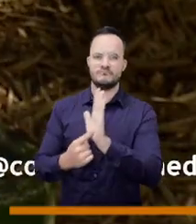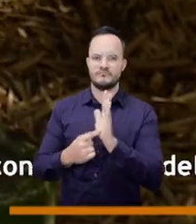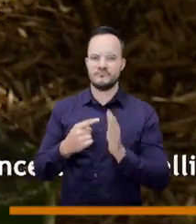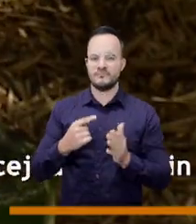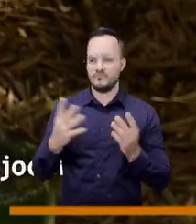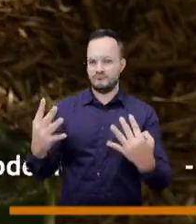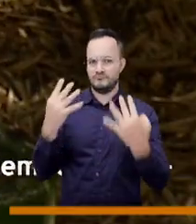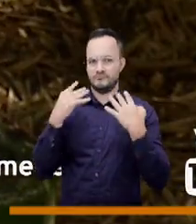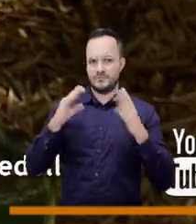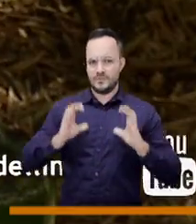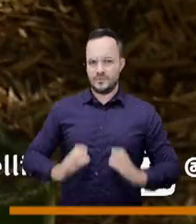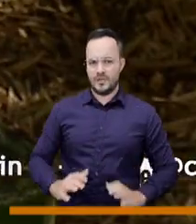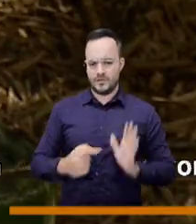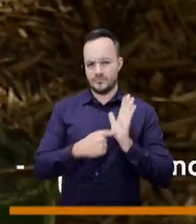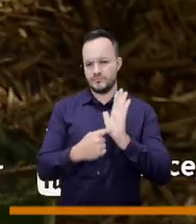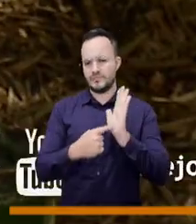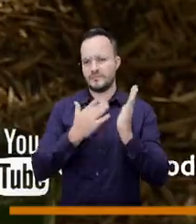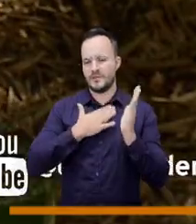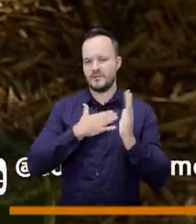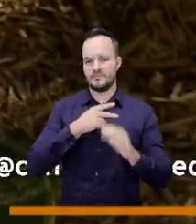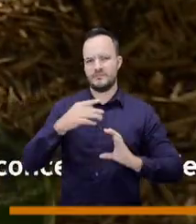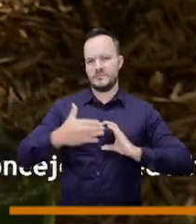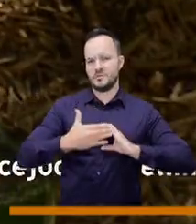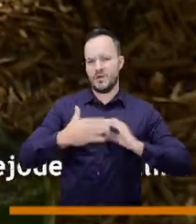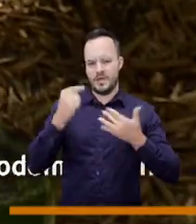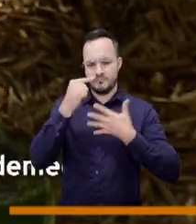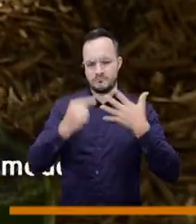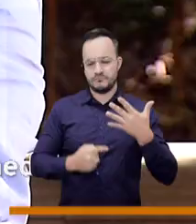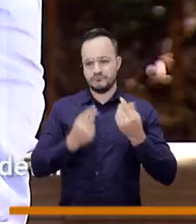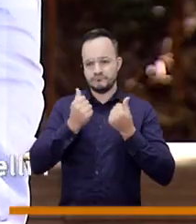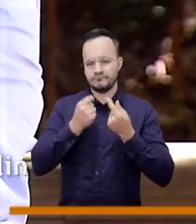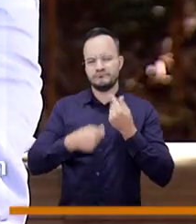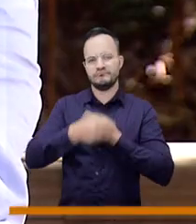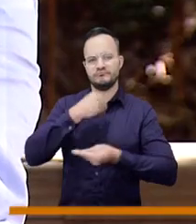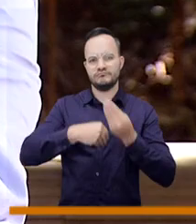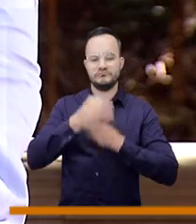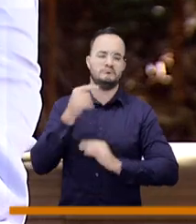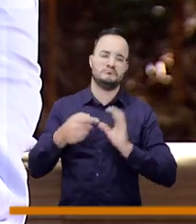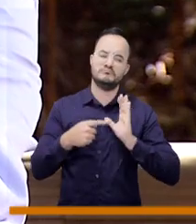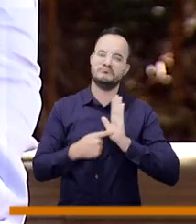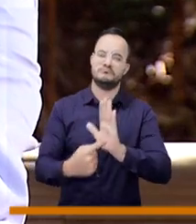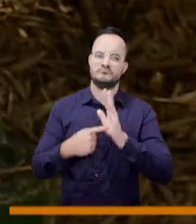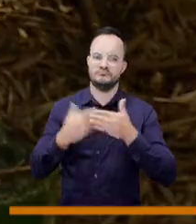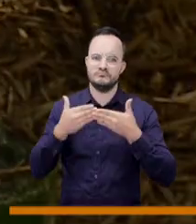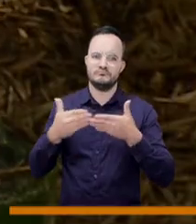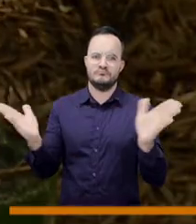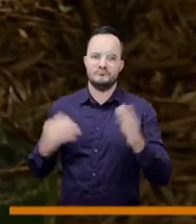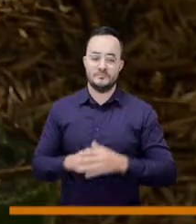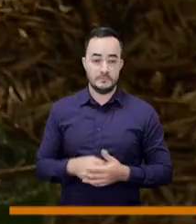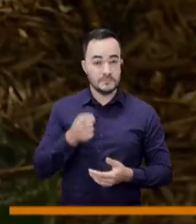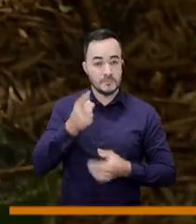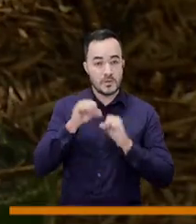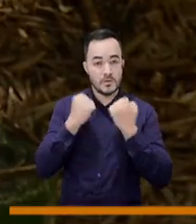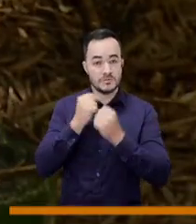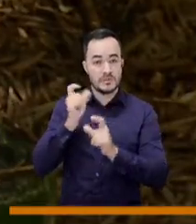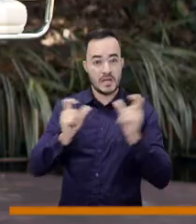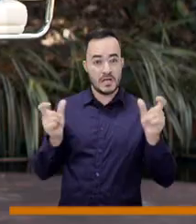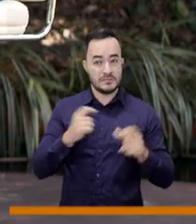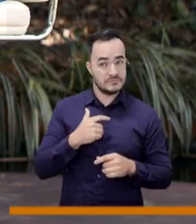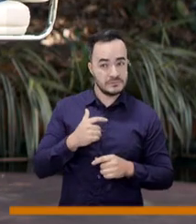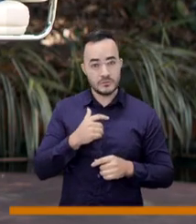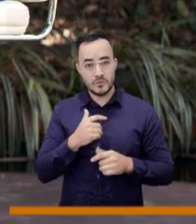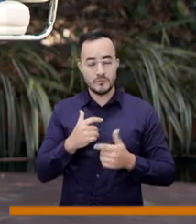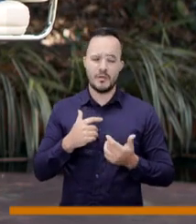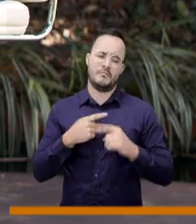forma individual las cuentas a la ciudadanía. Digamos que es una opción que también nos preguntamos si los concejales estarían dispuestos,